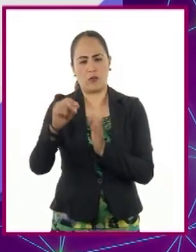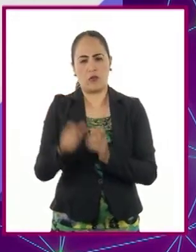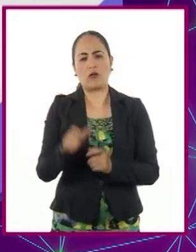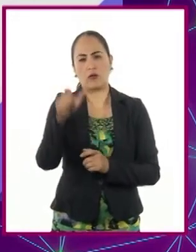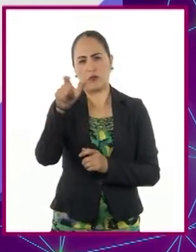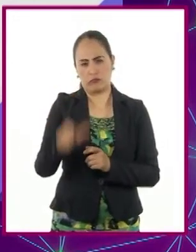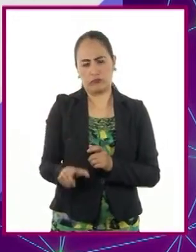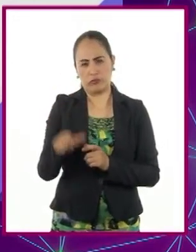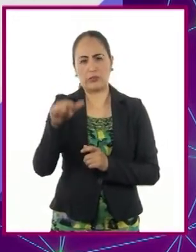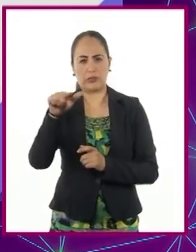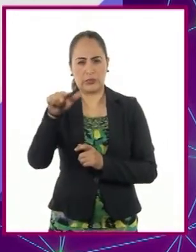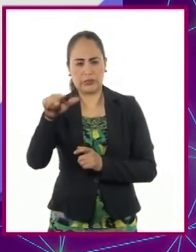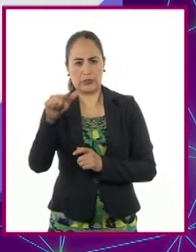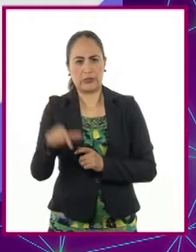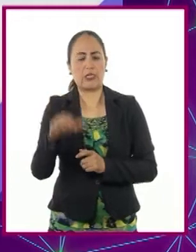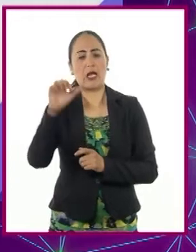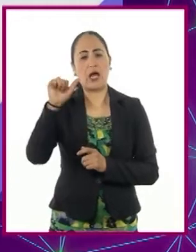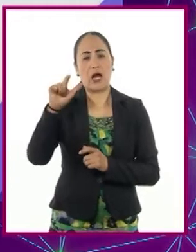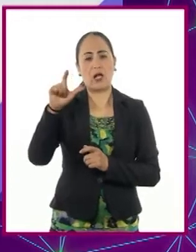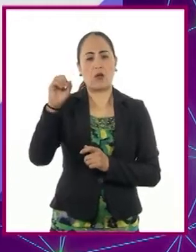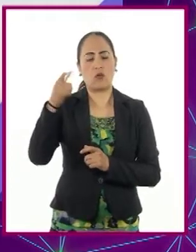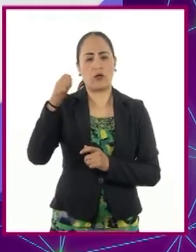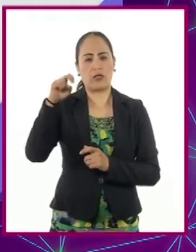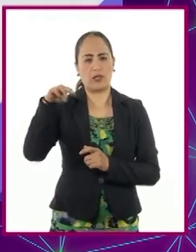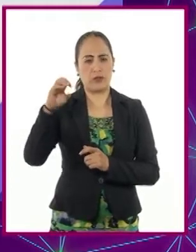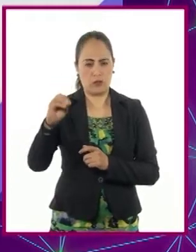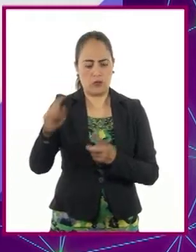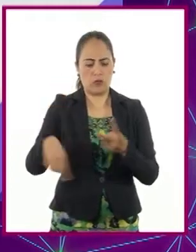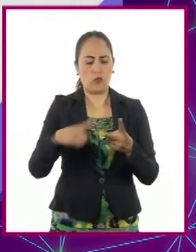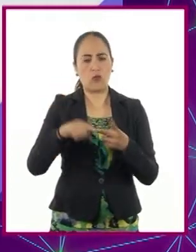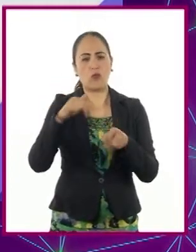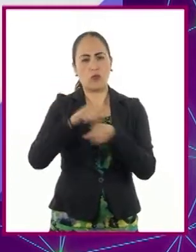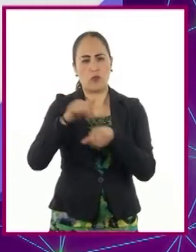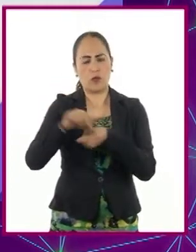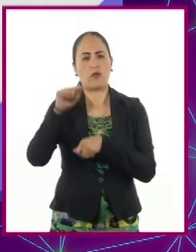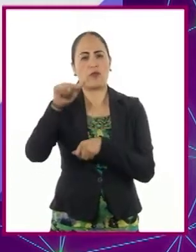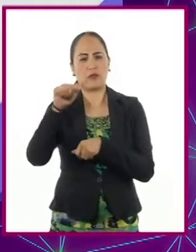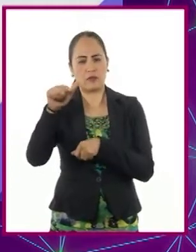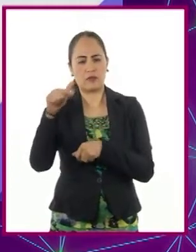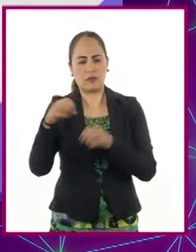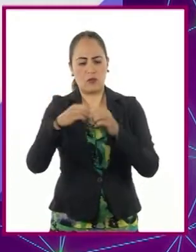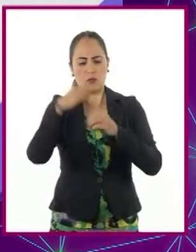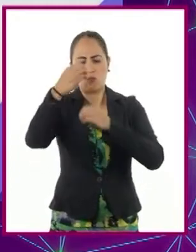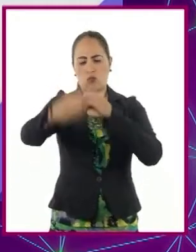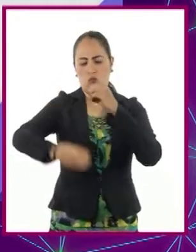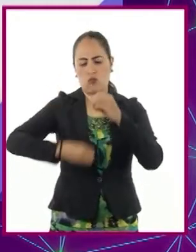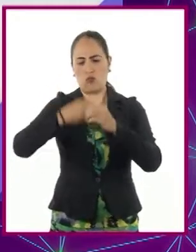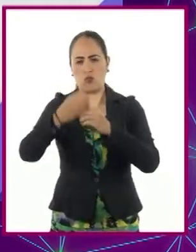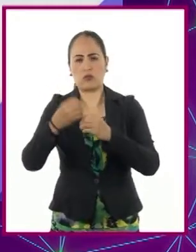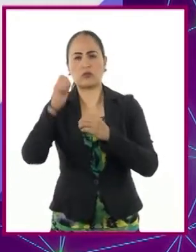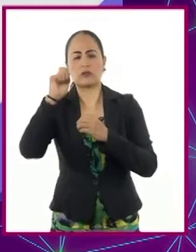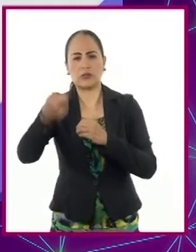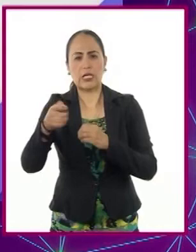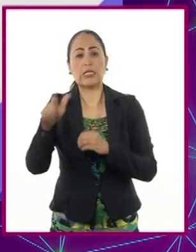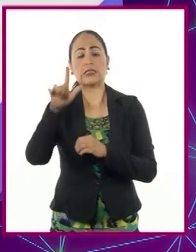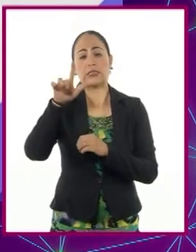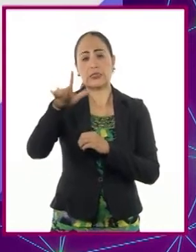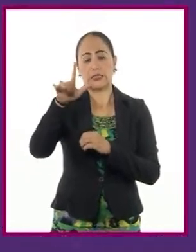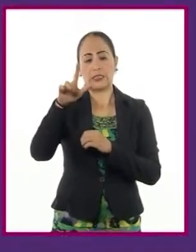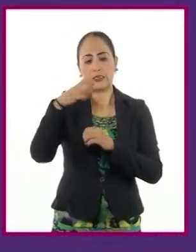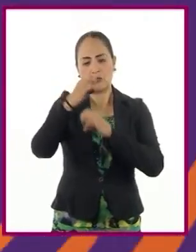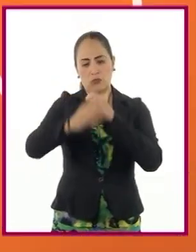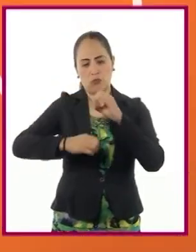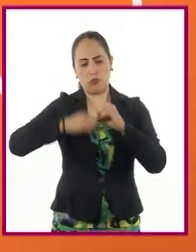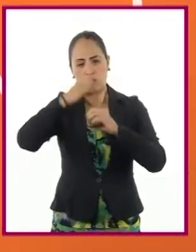Es un halógeno. Su número atómico es 17 y su órbita más externa tiene 7 electrones de